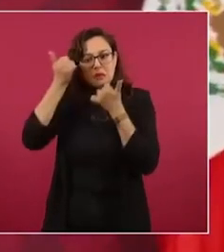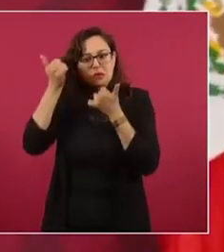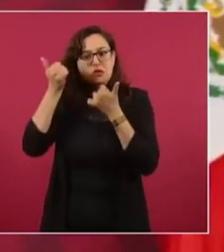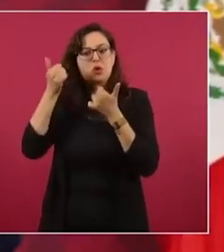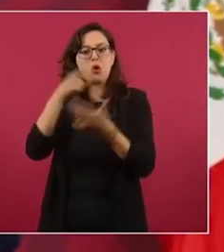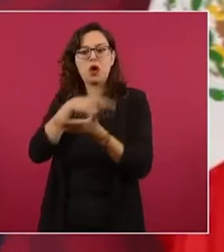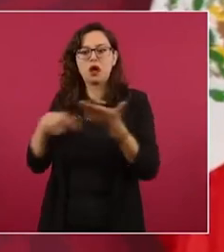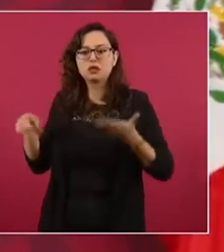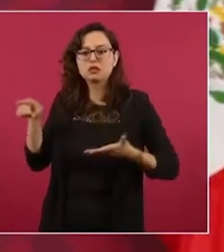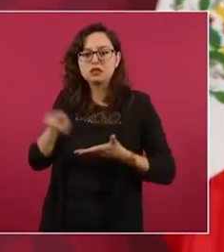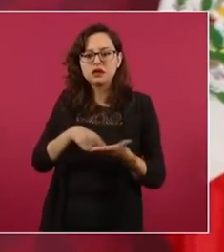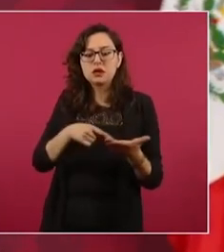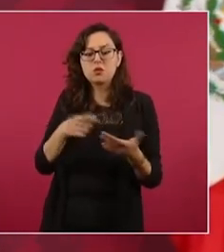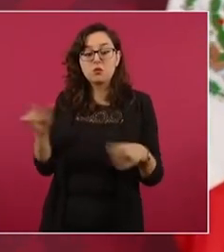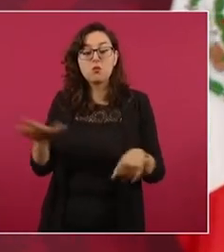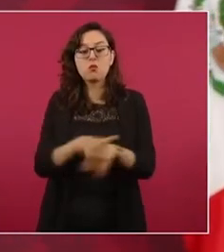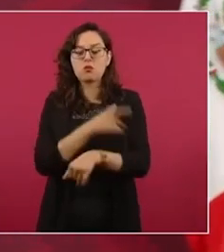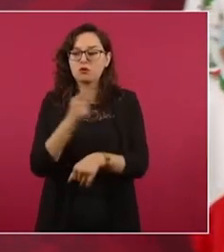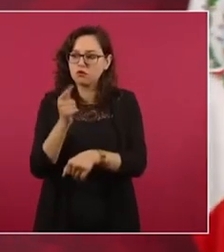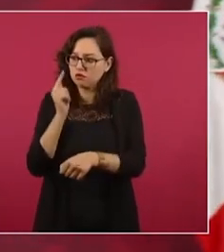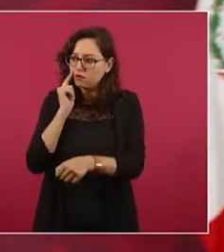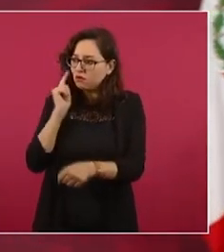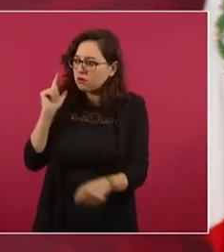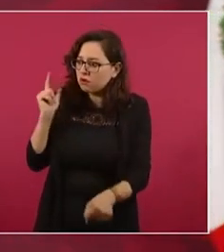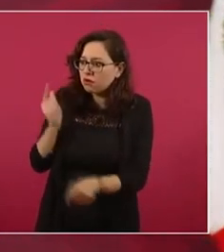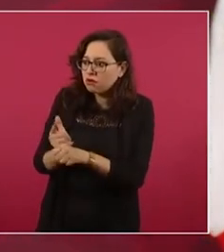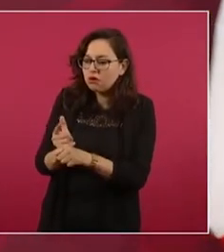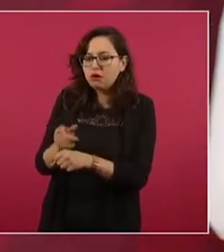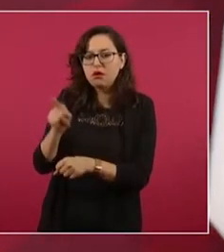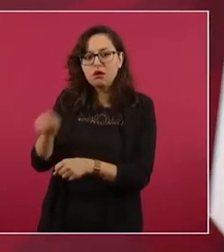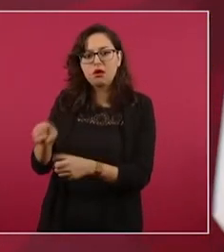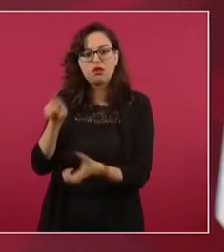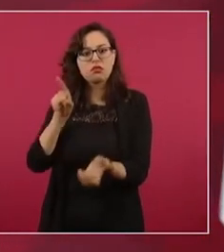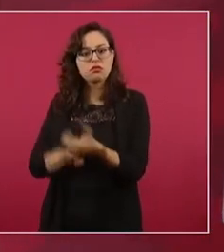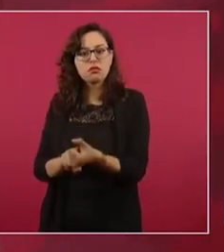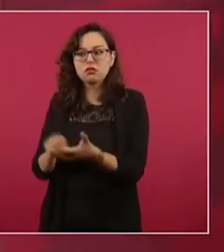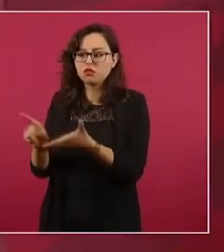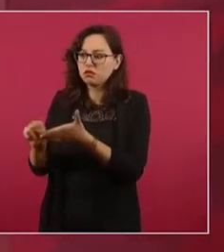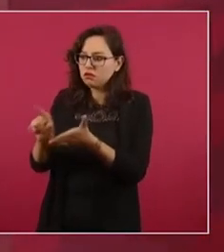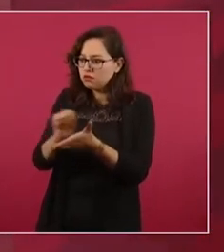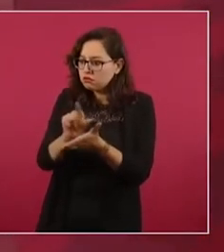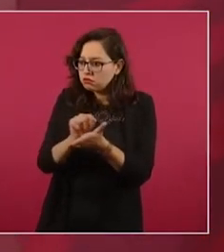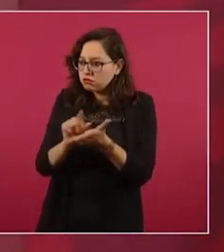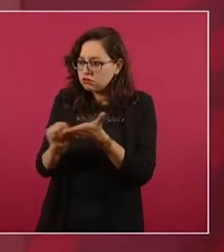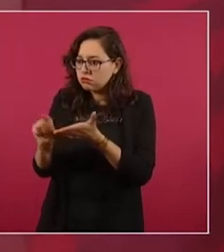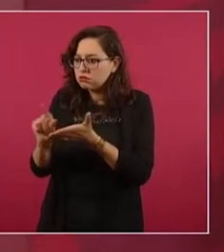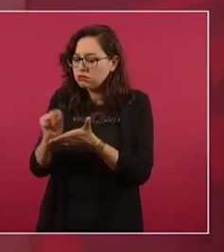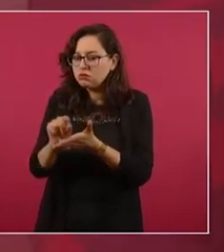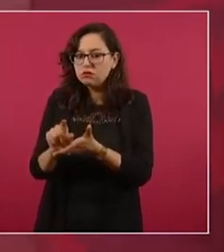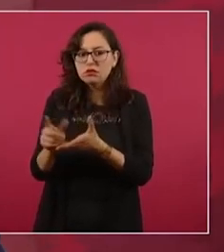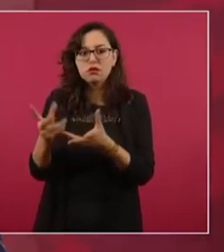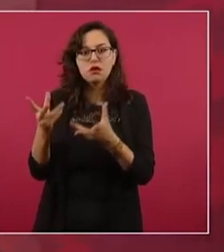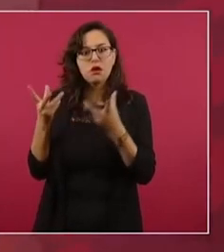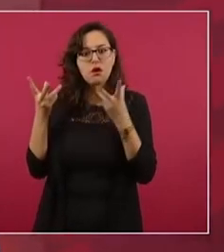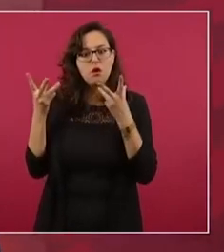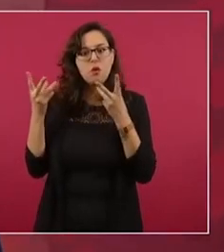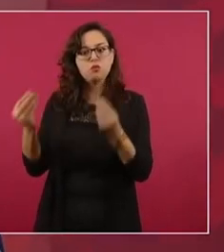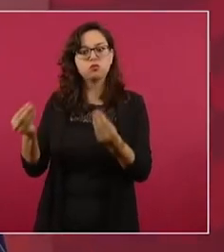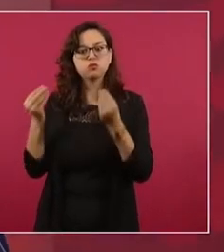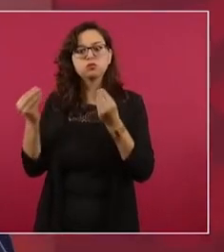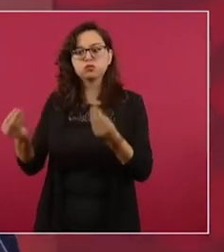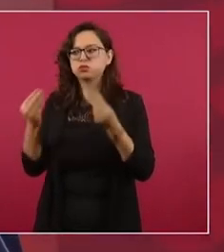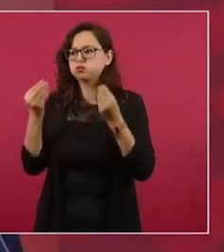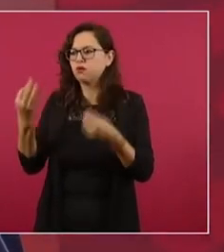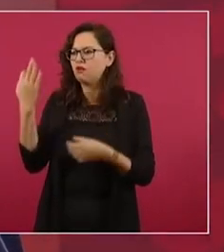porque se empezó a hablar de que pues no habían palomitas, sino